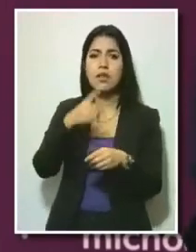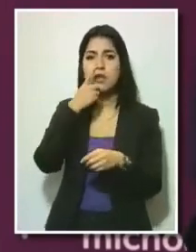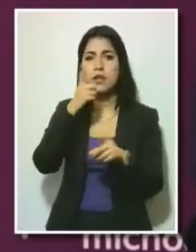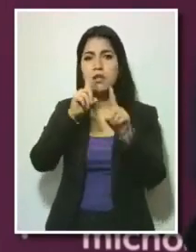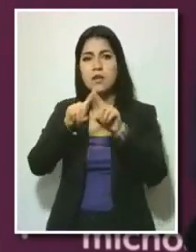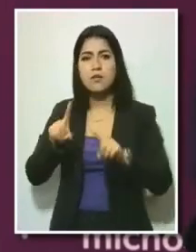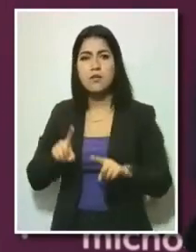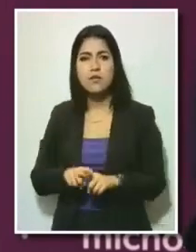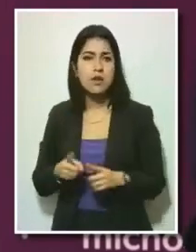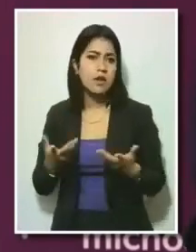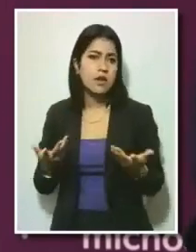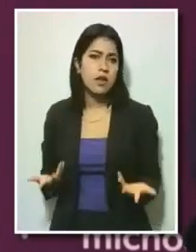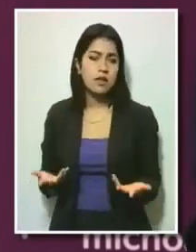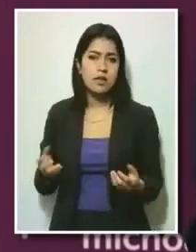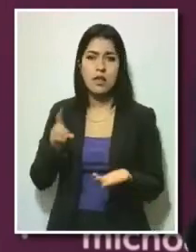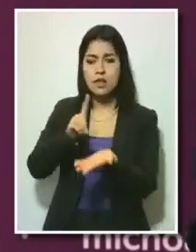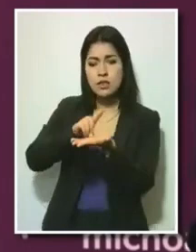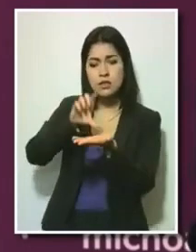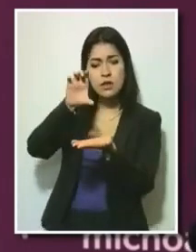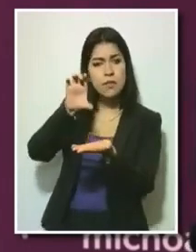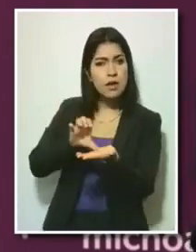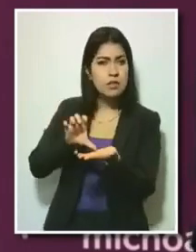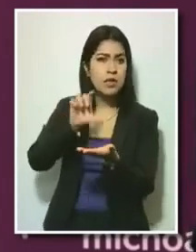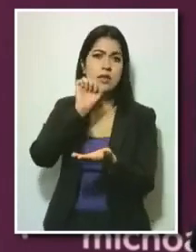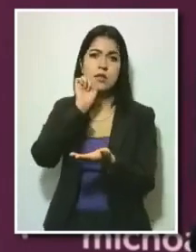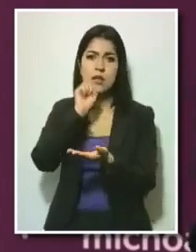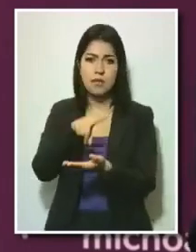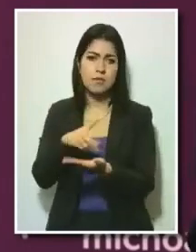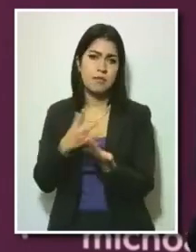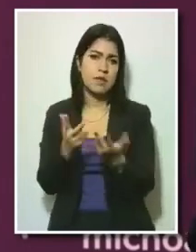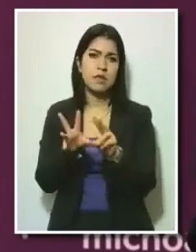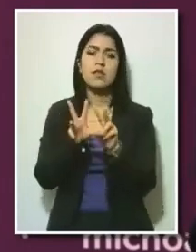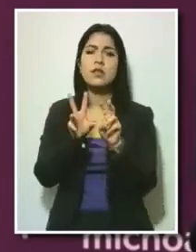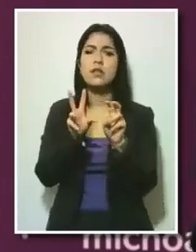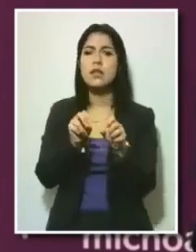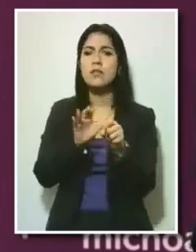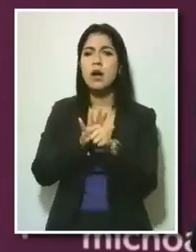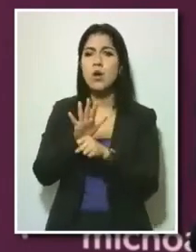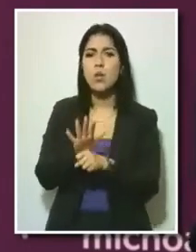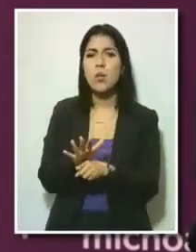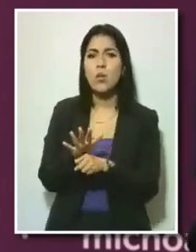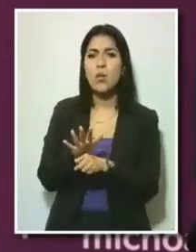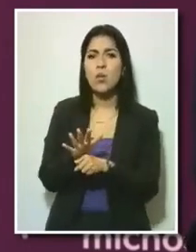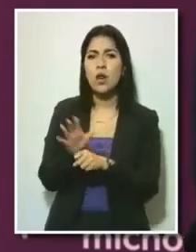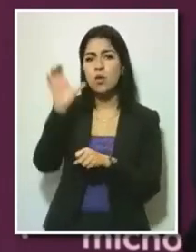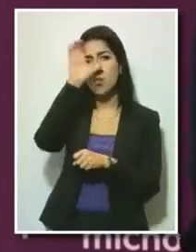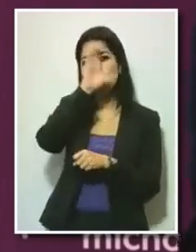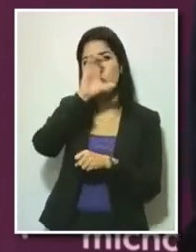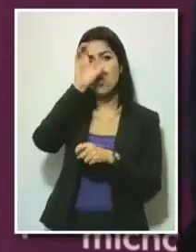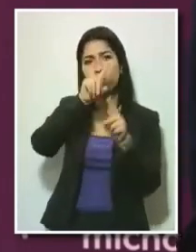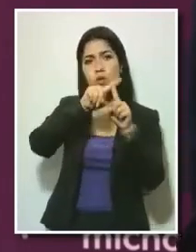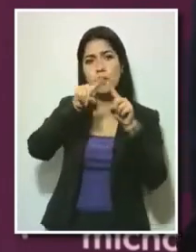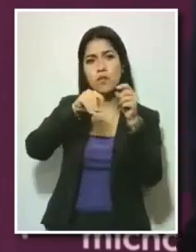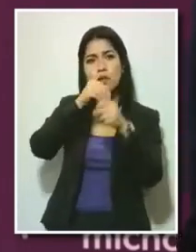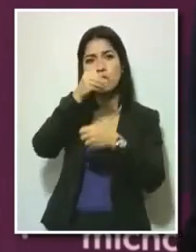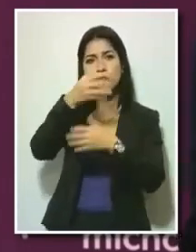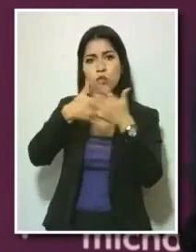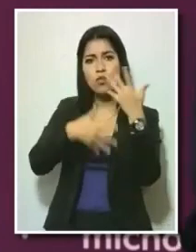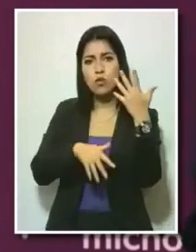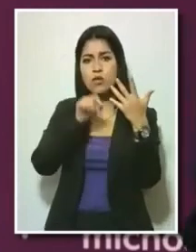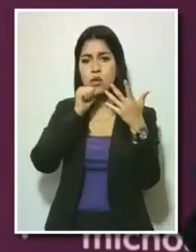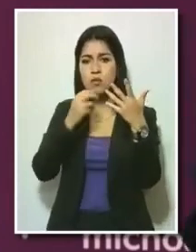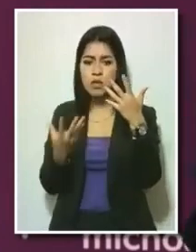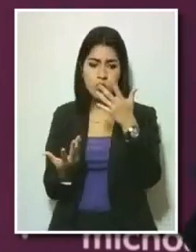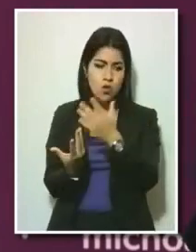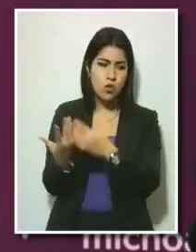diversidad, hoy se habla de la discapacidad y hoy se habla, por supuesto, de lo pluricultural. Entonces,